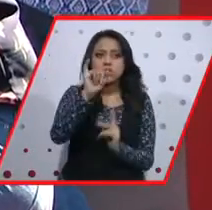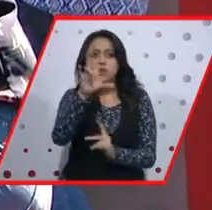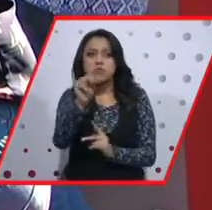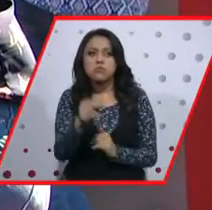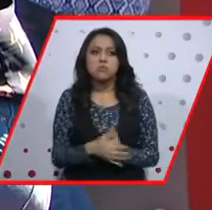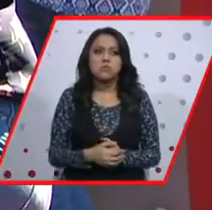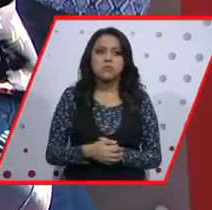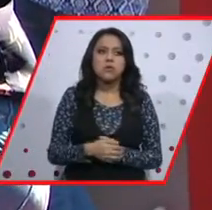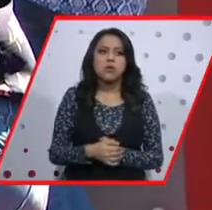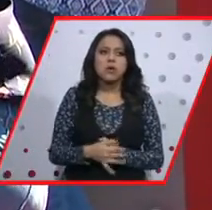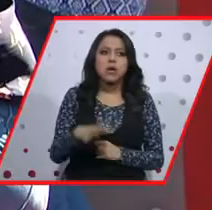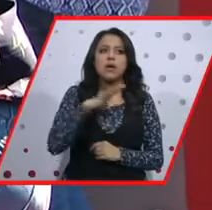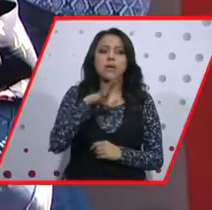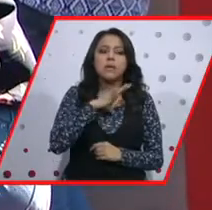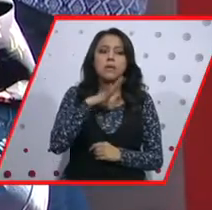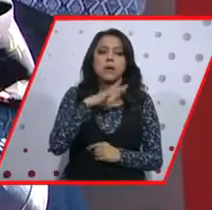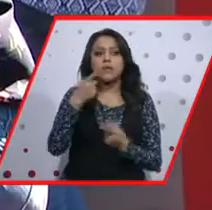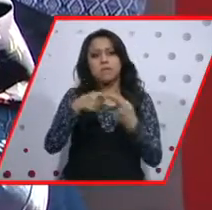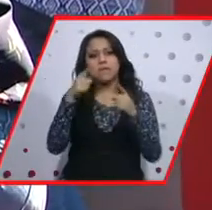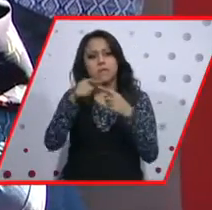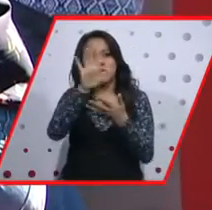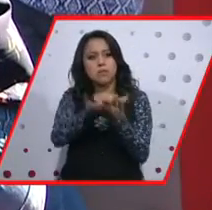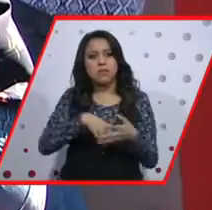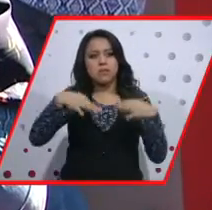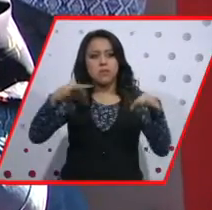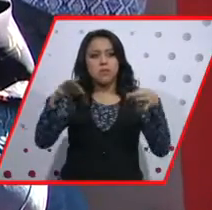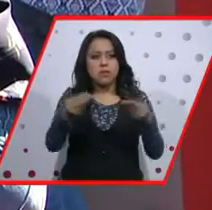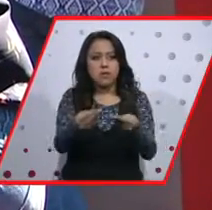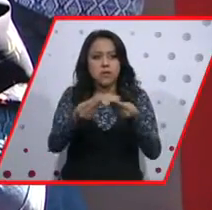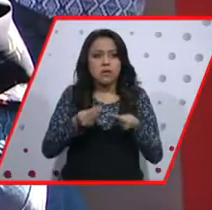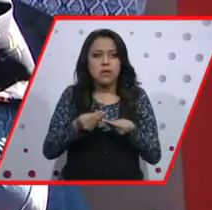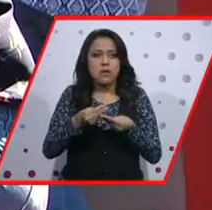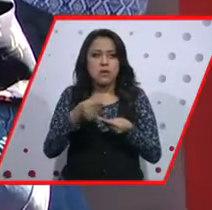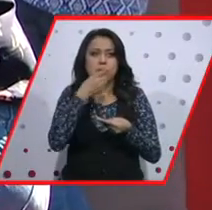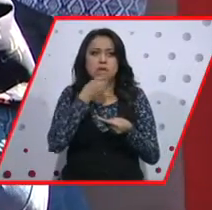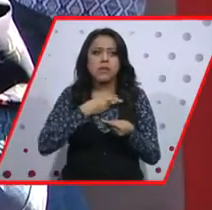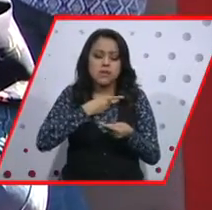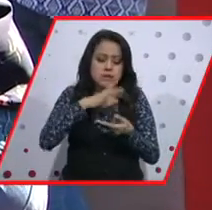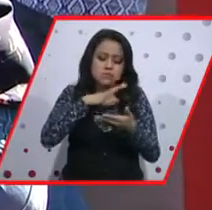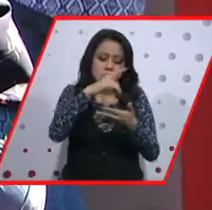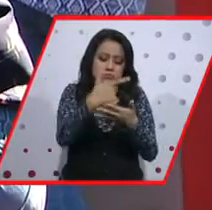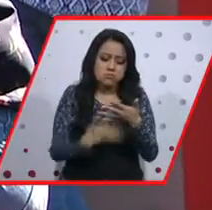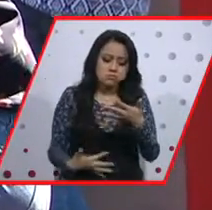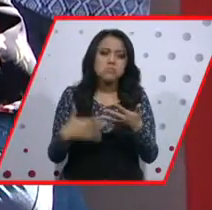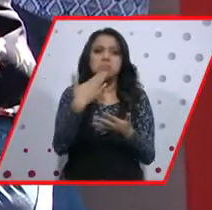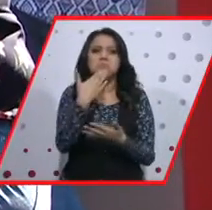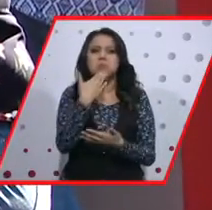hecho, traigo estos documentos donde él me firma, donde yo le hago los pagos